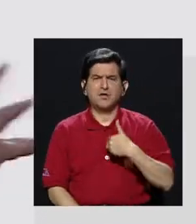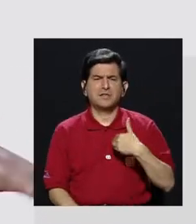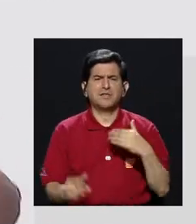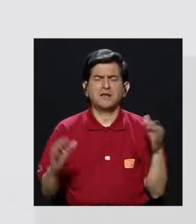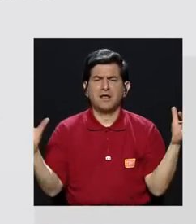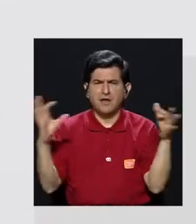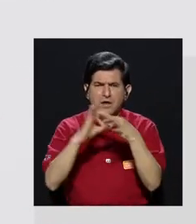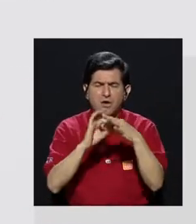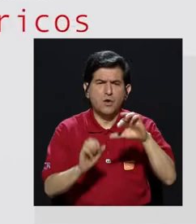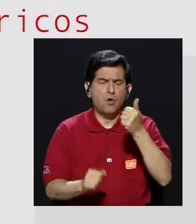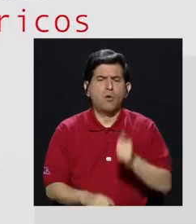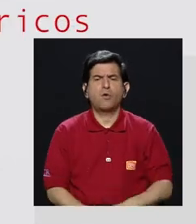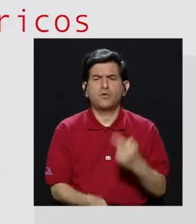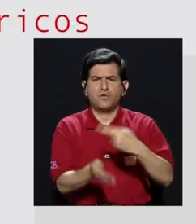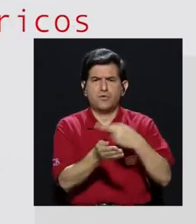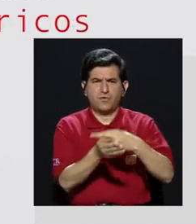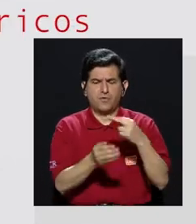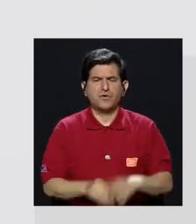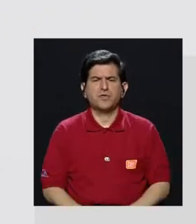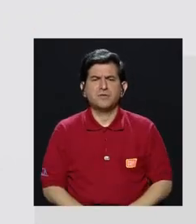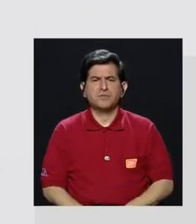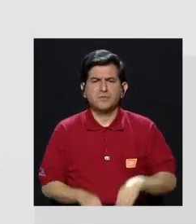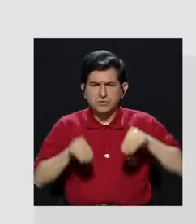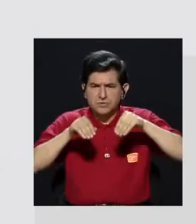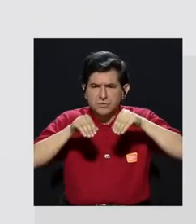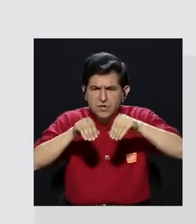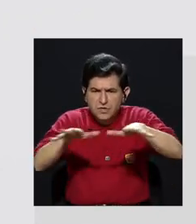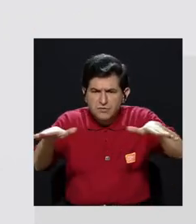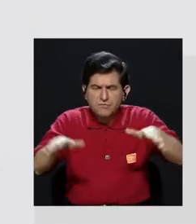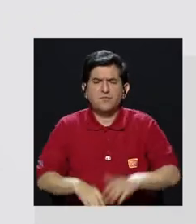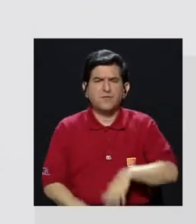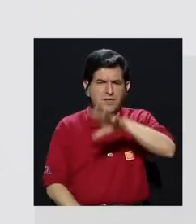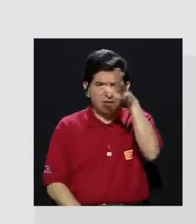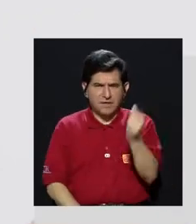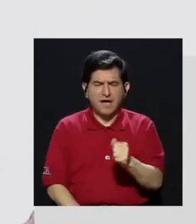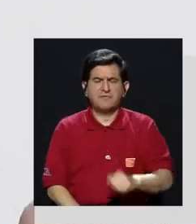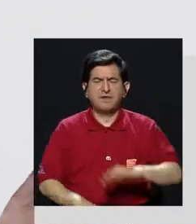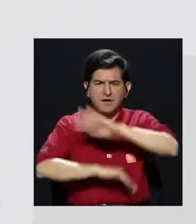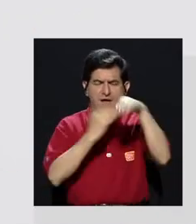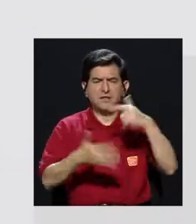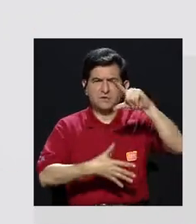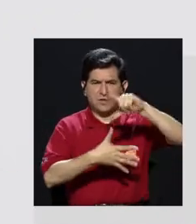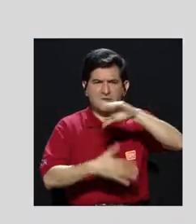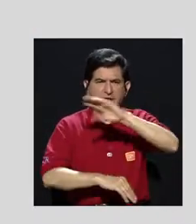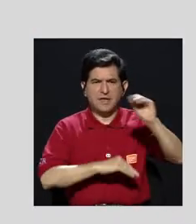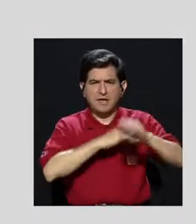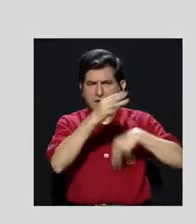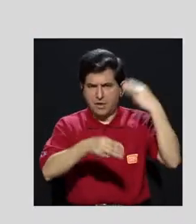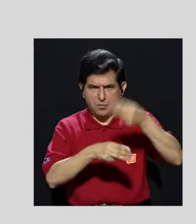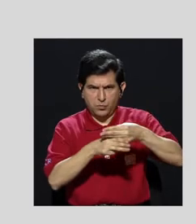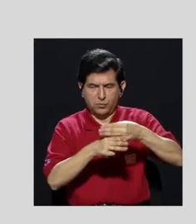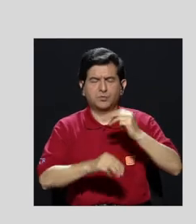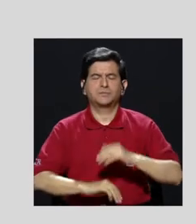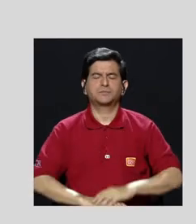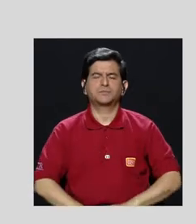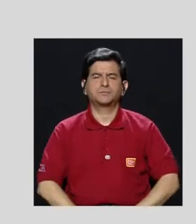muchas conexiones con otros ritmos asturias por ico de toda américa latina y especialmente de todo el mundo